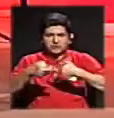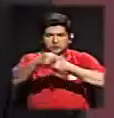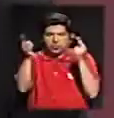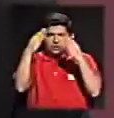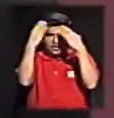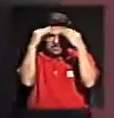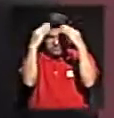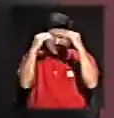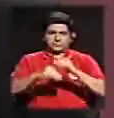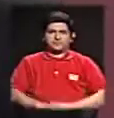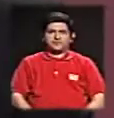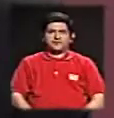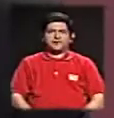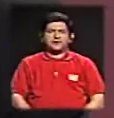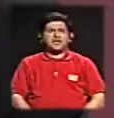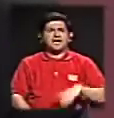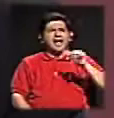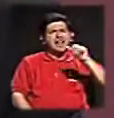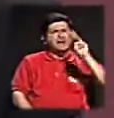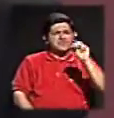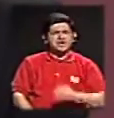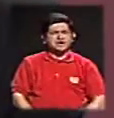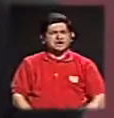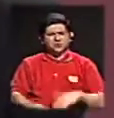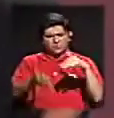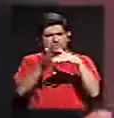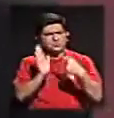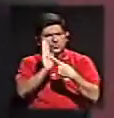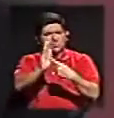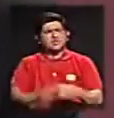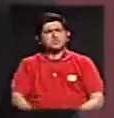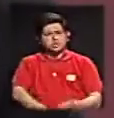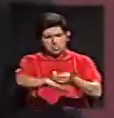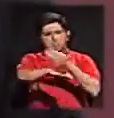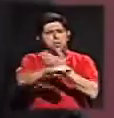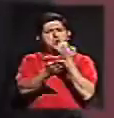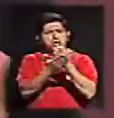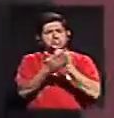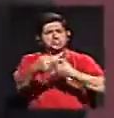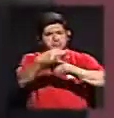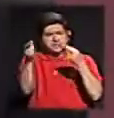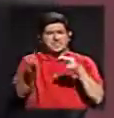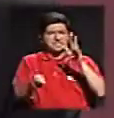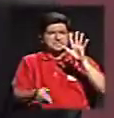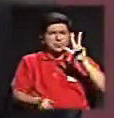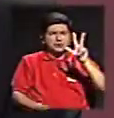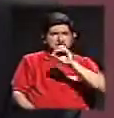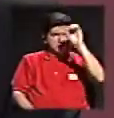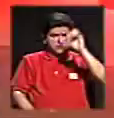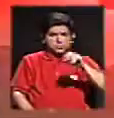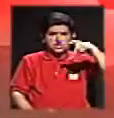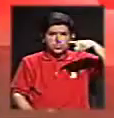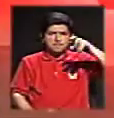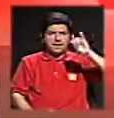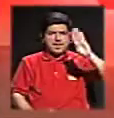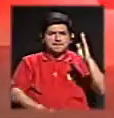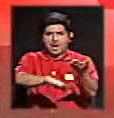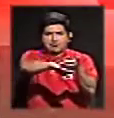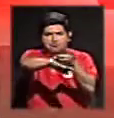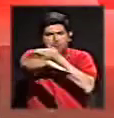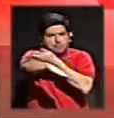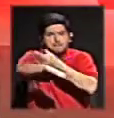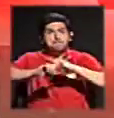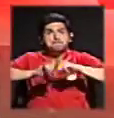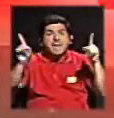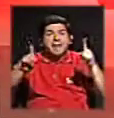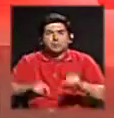Don Alberto, el estudio resalta avances económicos en la región en la última década, 53% de crecimiento del Producto Interno Bruto,